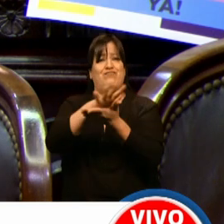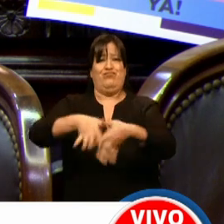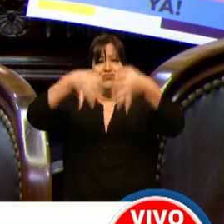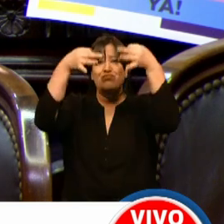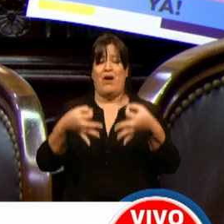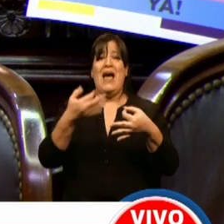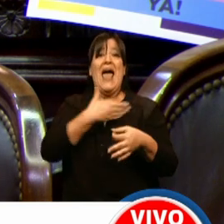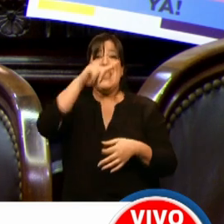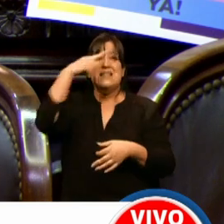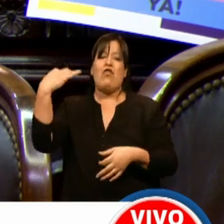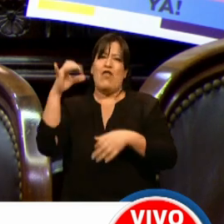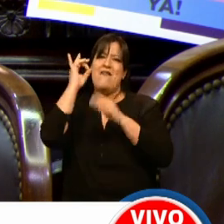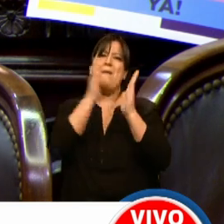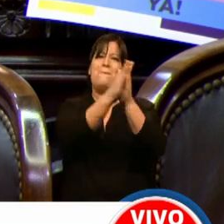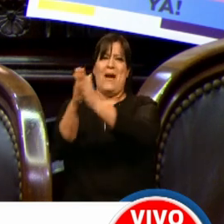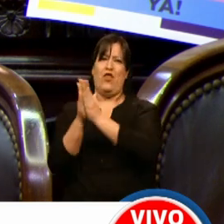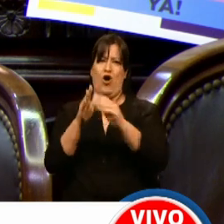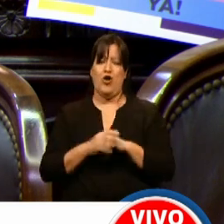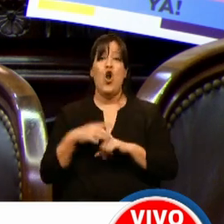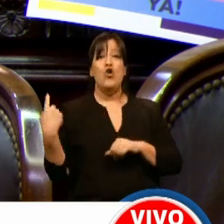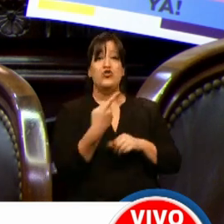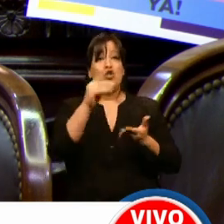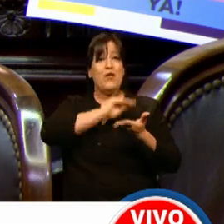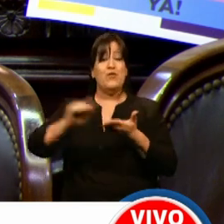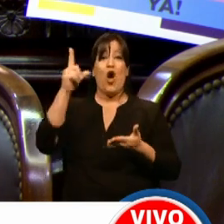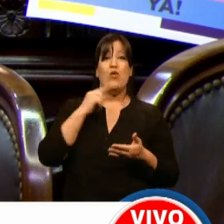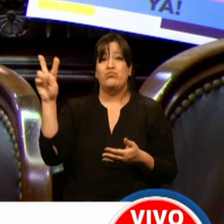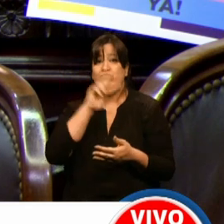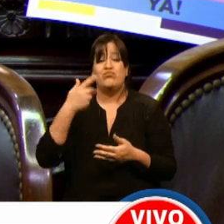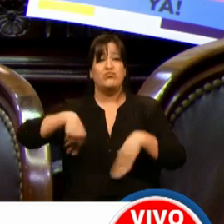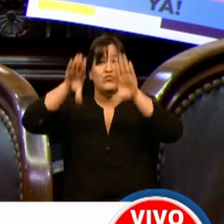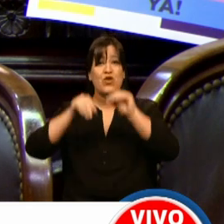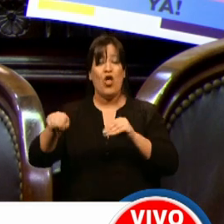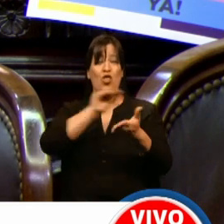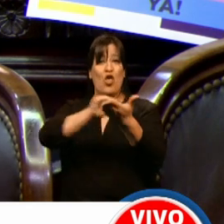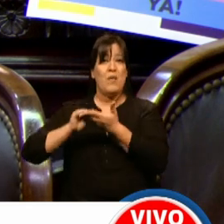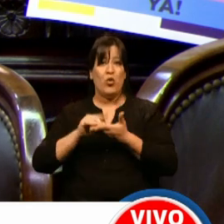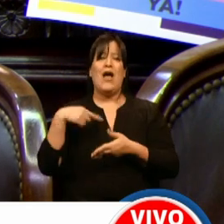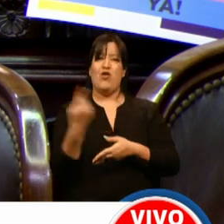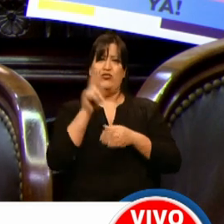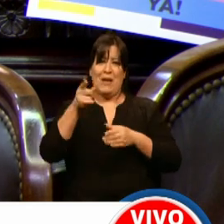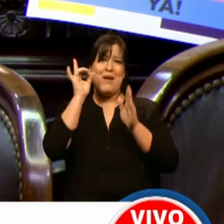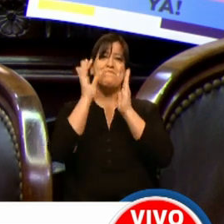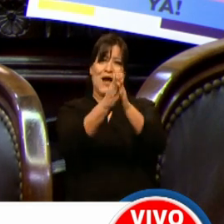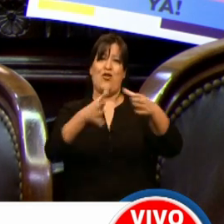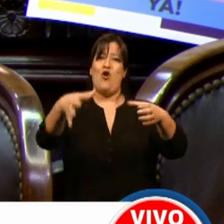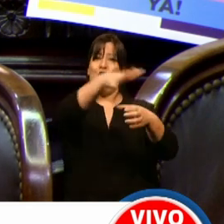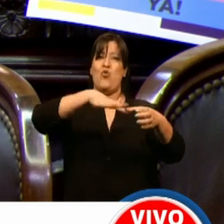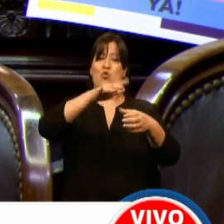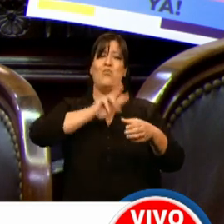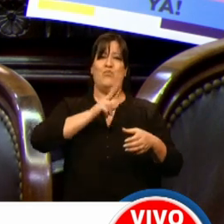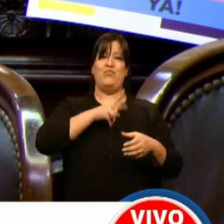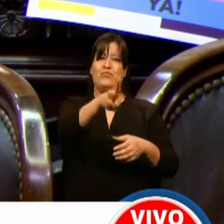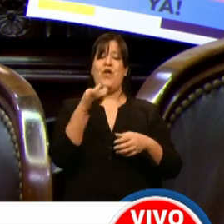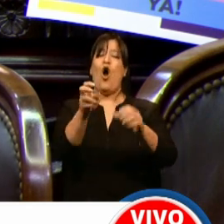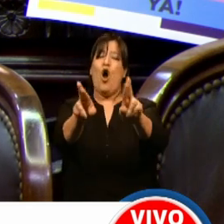pida perdón nosotros como diputados diputadas y diputados de la nación también lo hacemos y que sea